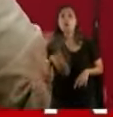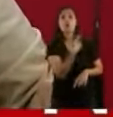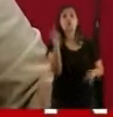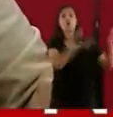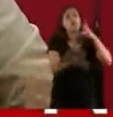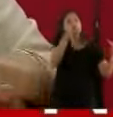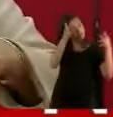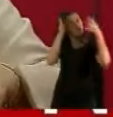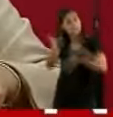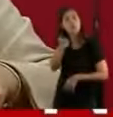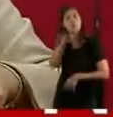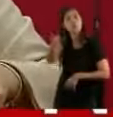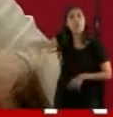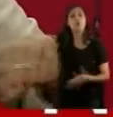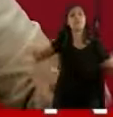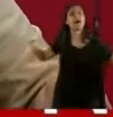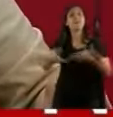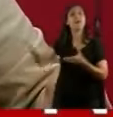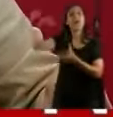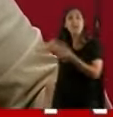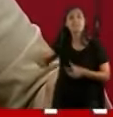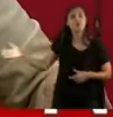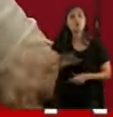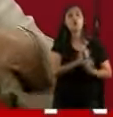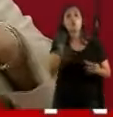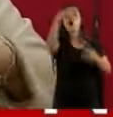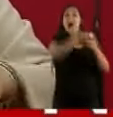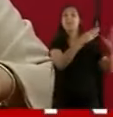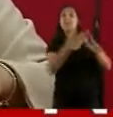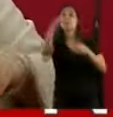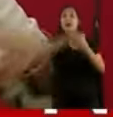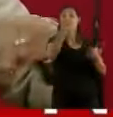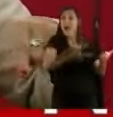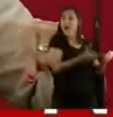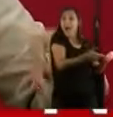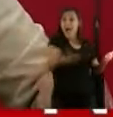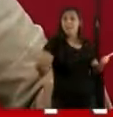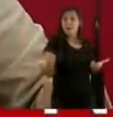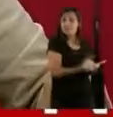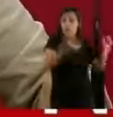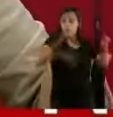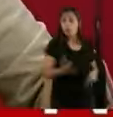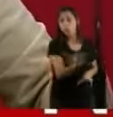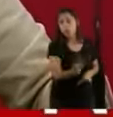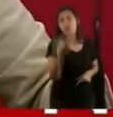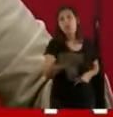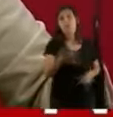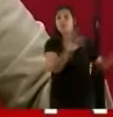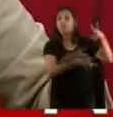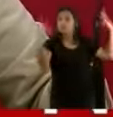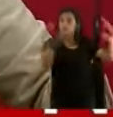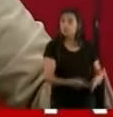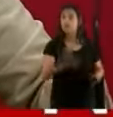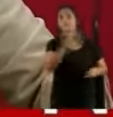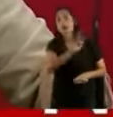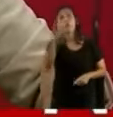vida difícil, de no, que no haya armas en cada casa, que no se genere una situación en la que